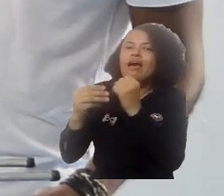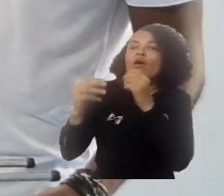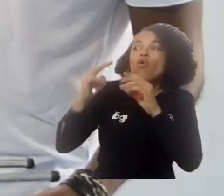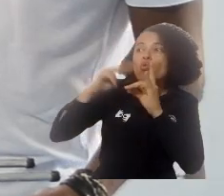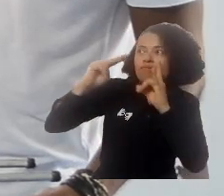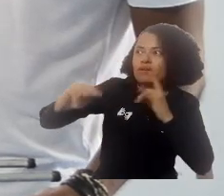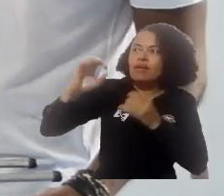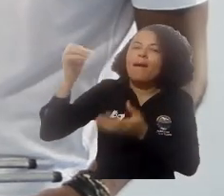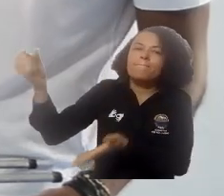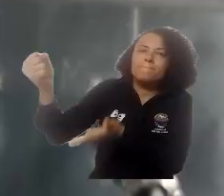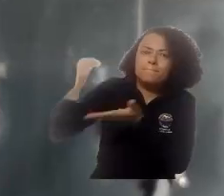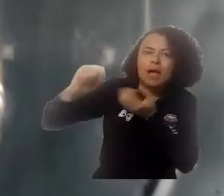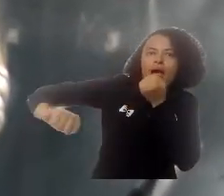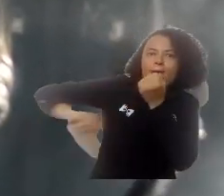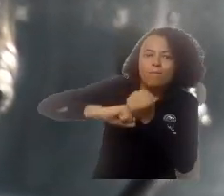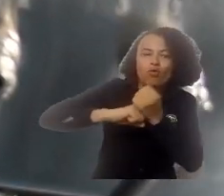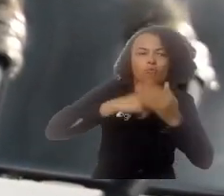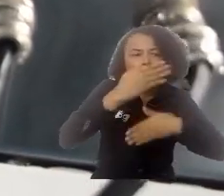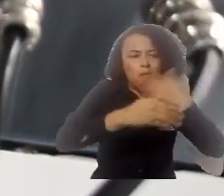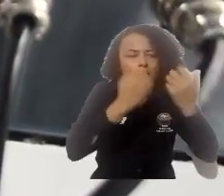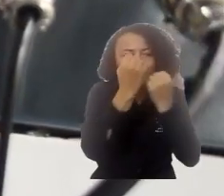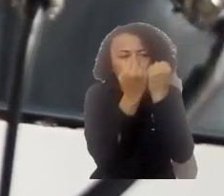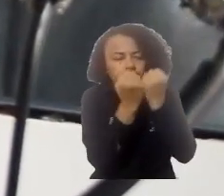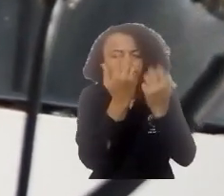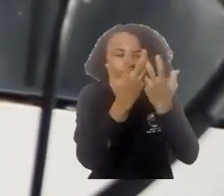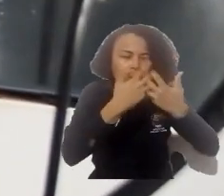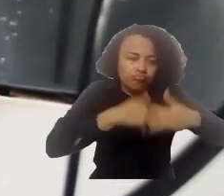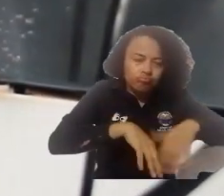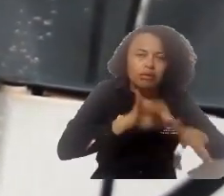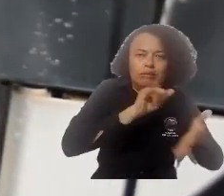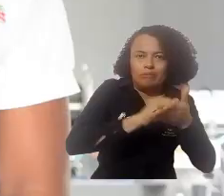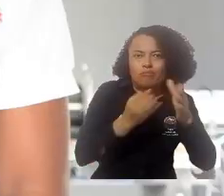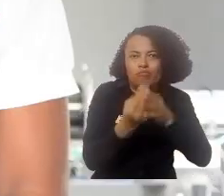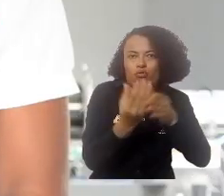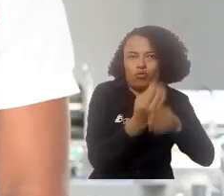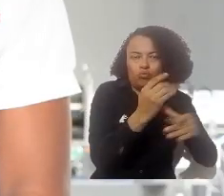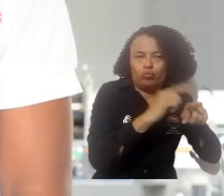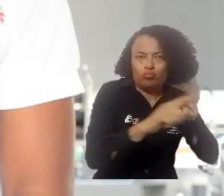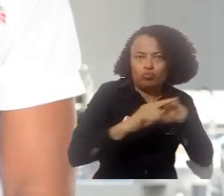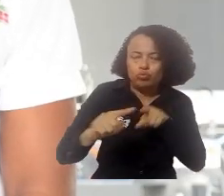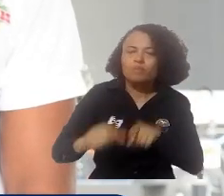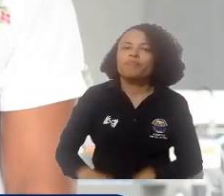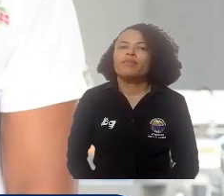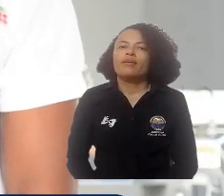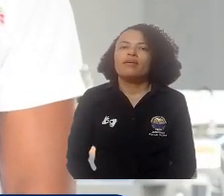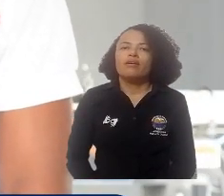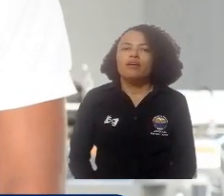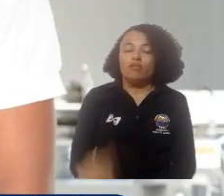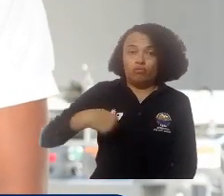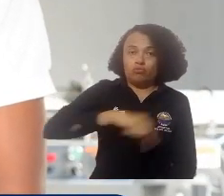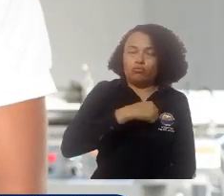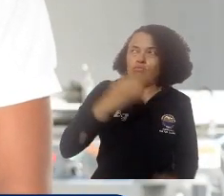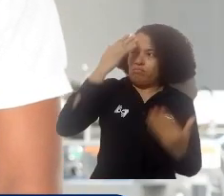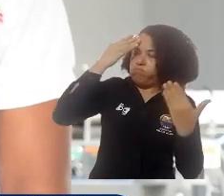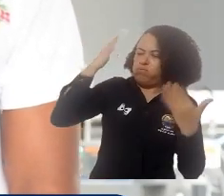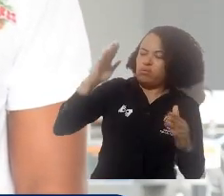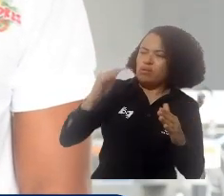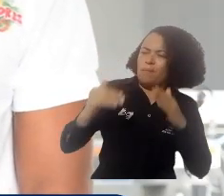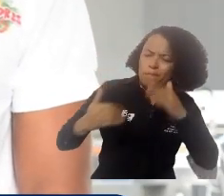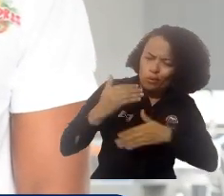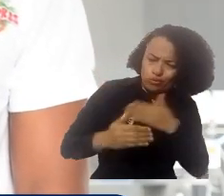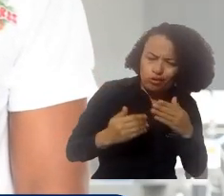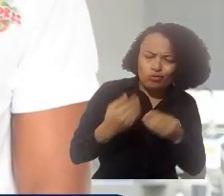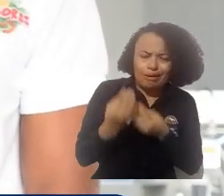y maquinaria para optimizar los procesos de fabricación de los productos. No alcanzamos a imaginar o a